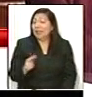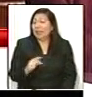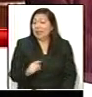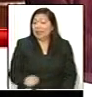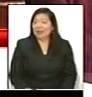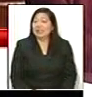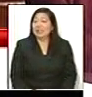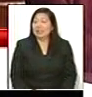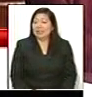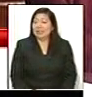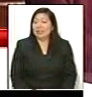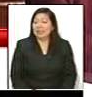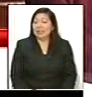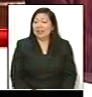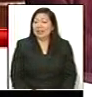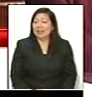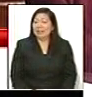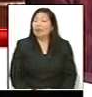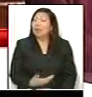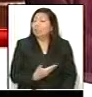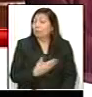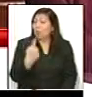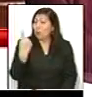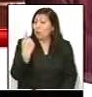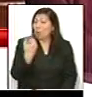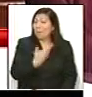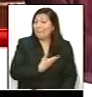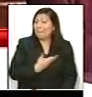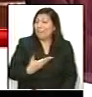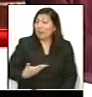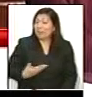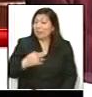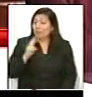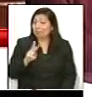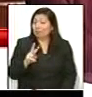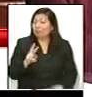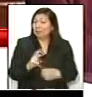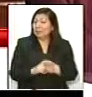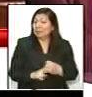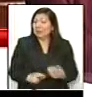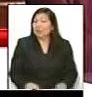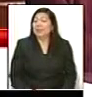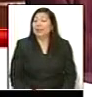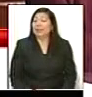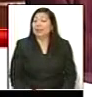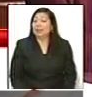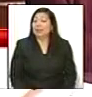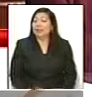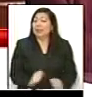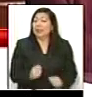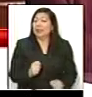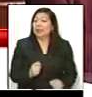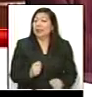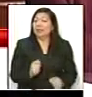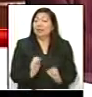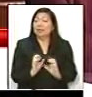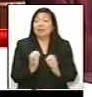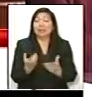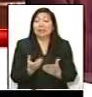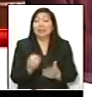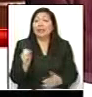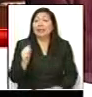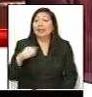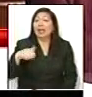una vicepresidencia y el único presidente que iba a haber en el país iba al Senado. Iba a